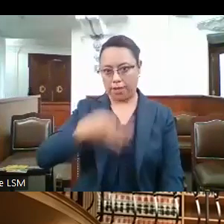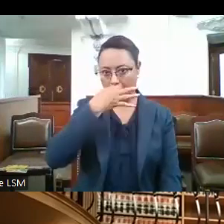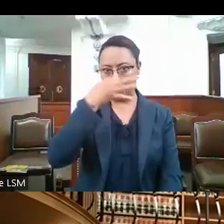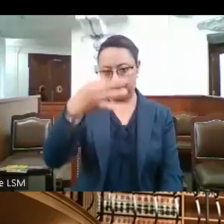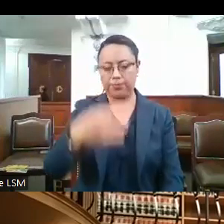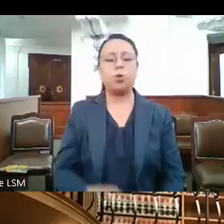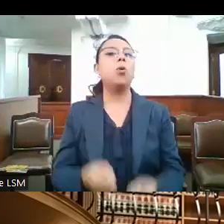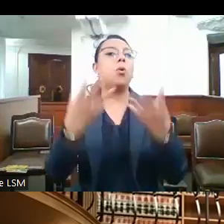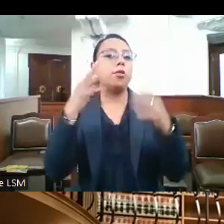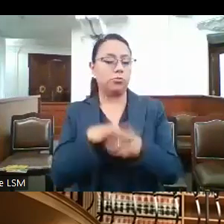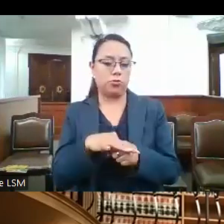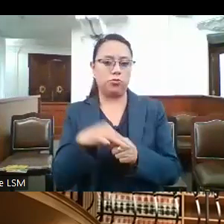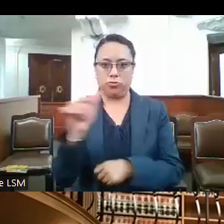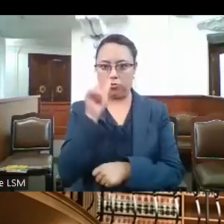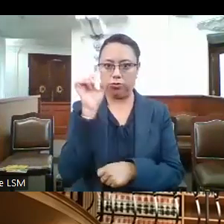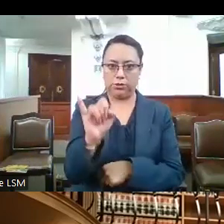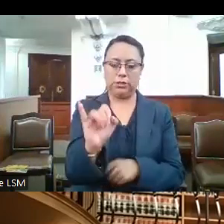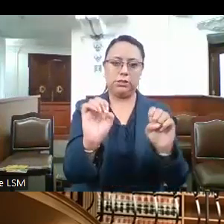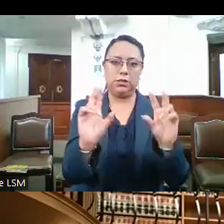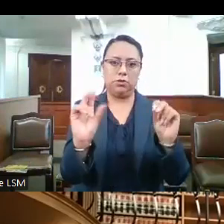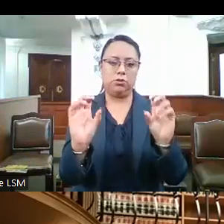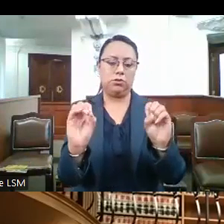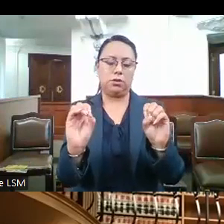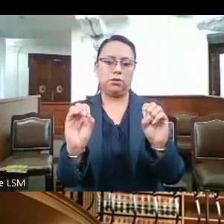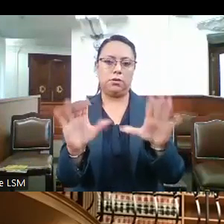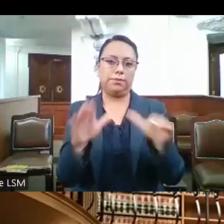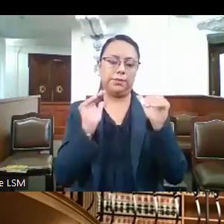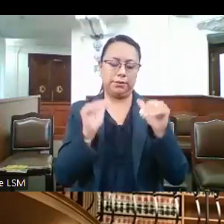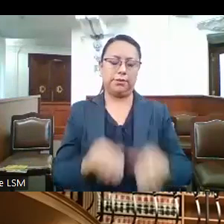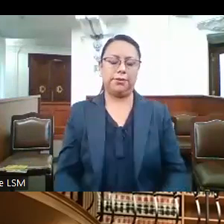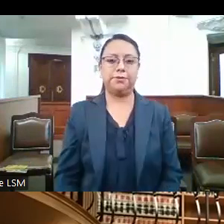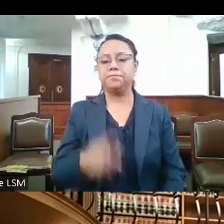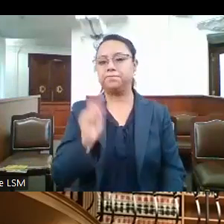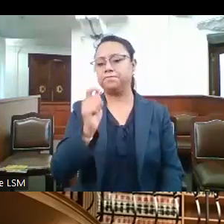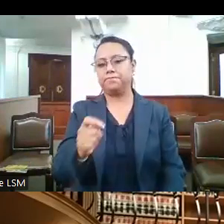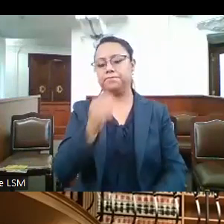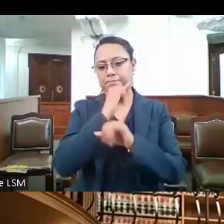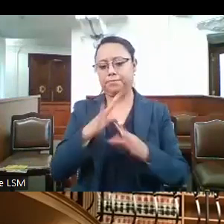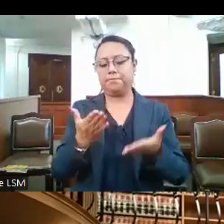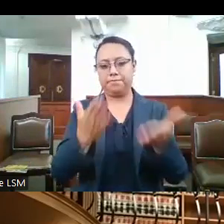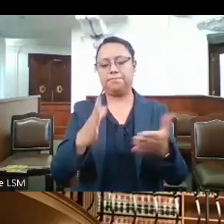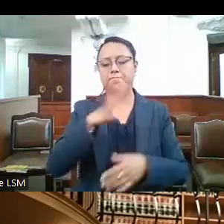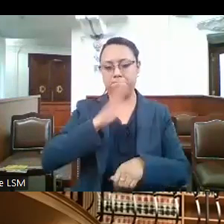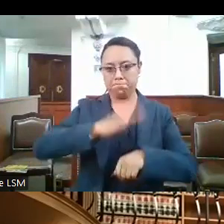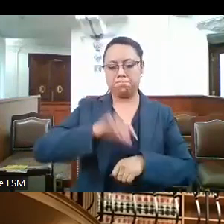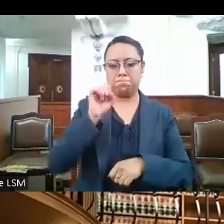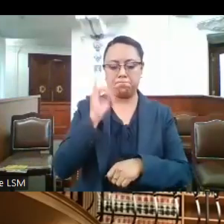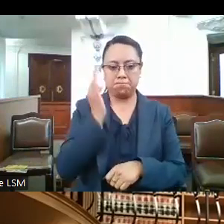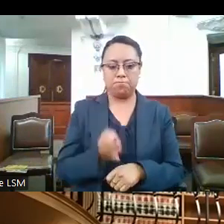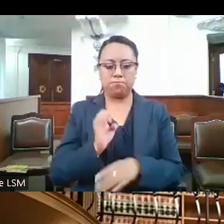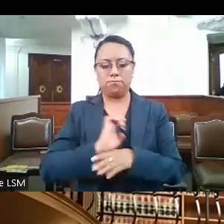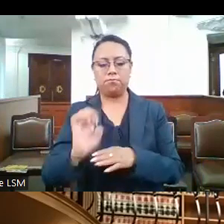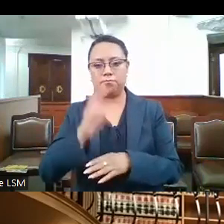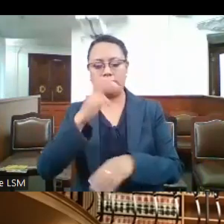12 votos a favor, 0 votos en contra, 0 abstenciones, por lo que se informa que existe mayoría en favor. En consecuencia, se aprueba